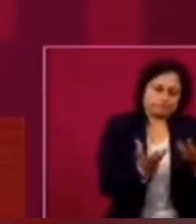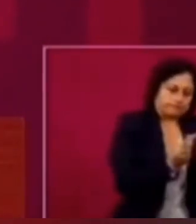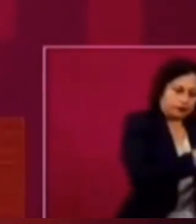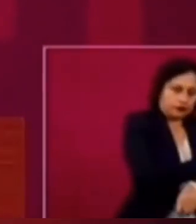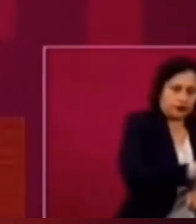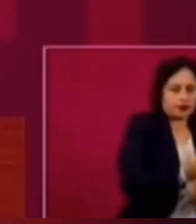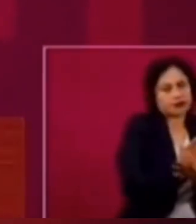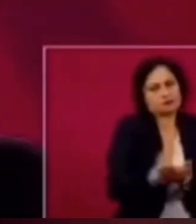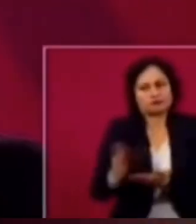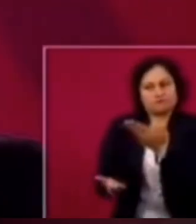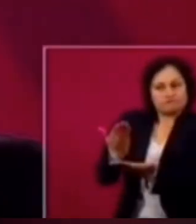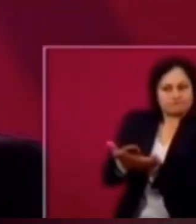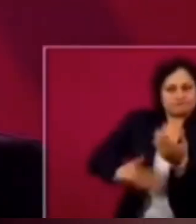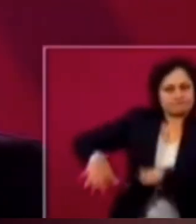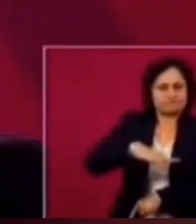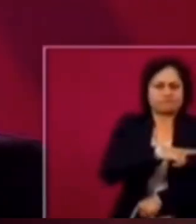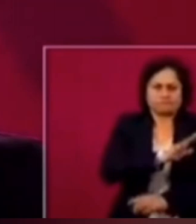el servicio público. Lo saben perfectamente.